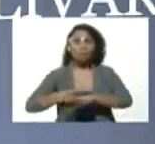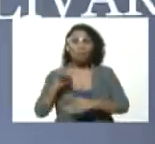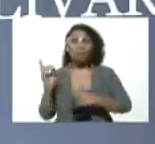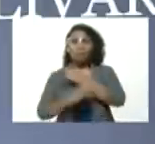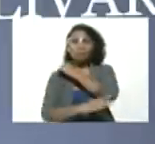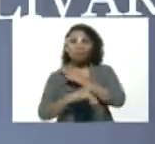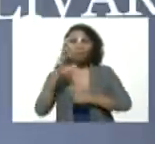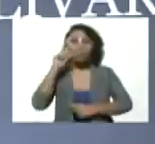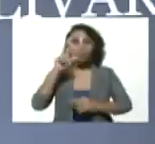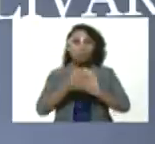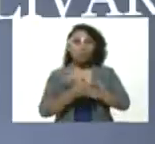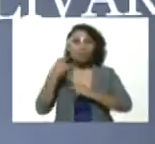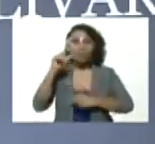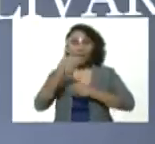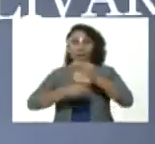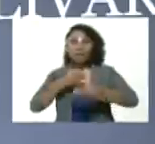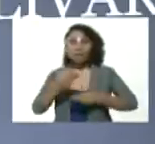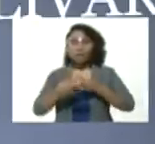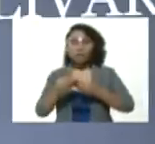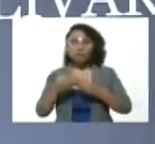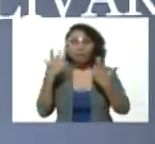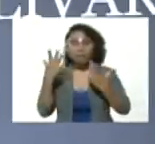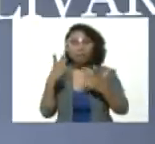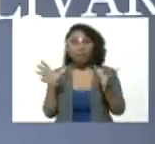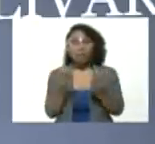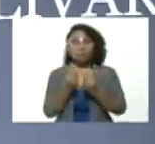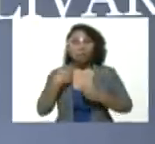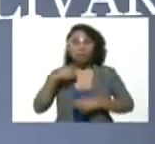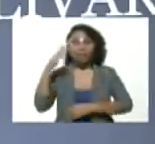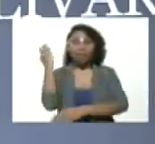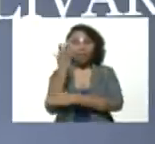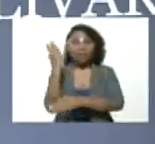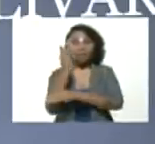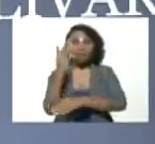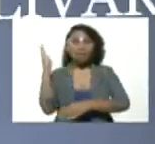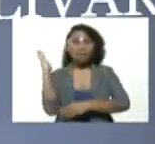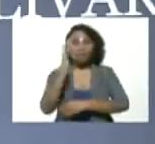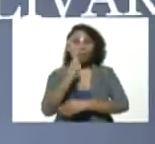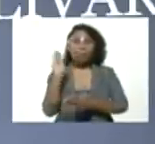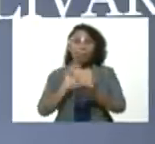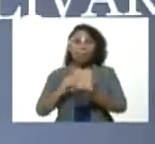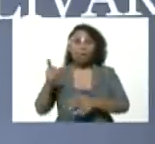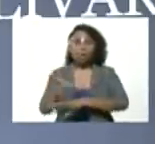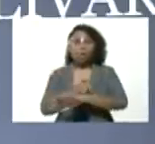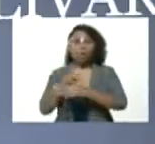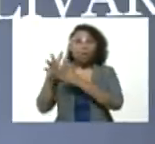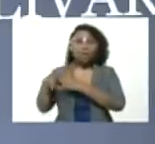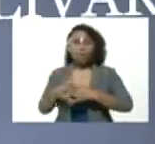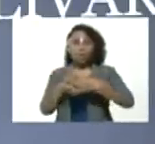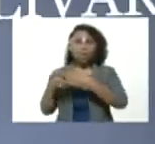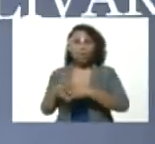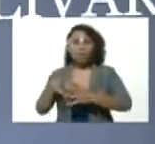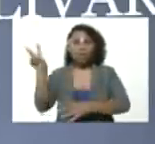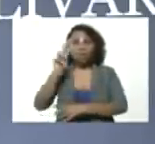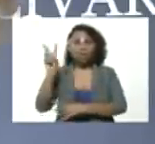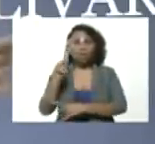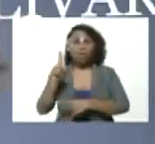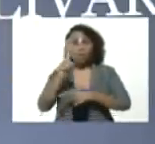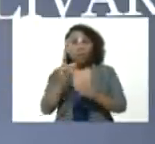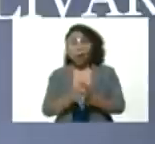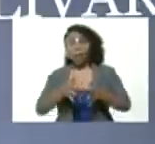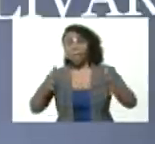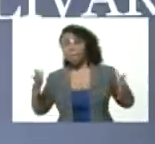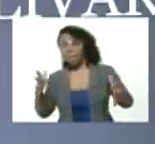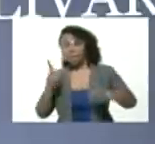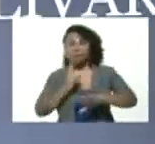humanidad que se han constituido a través de un conjunto de sanciones que ha venido aplicando el gobierno de los Estados Unidos a Venezuela, de una amplia